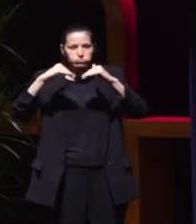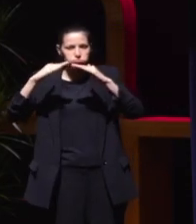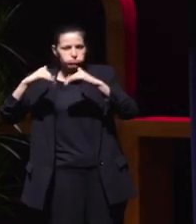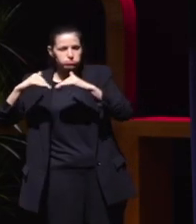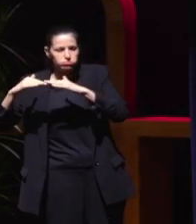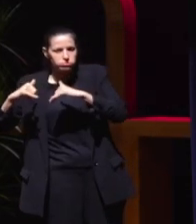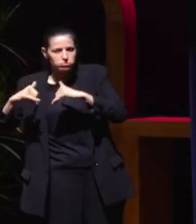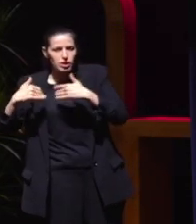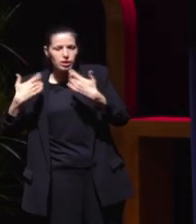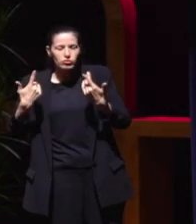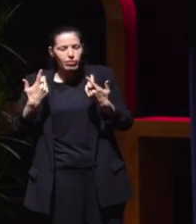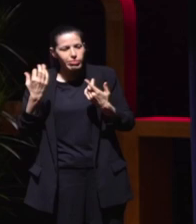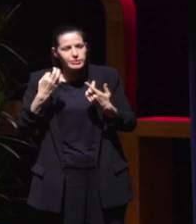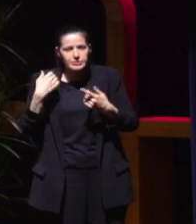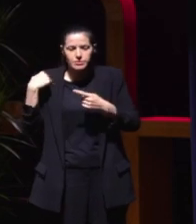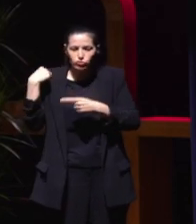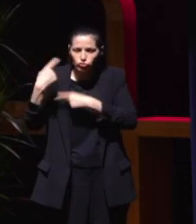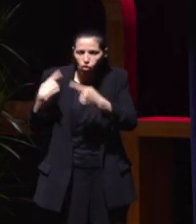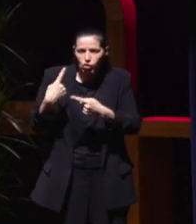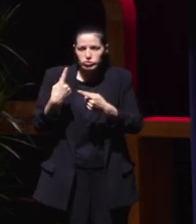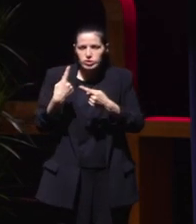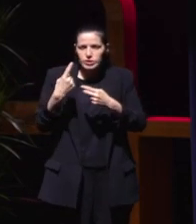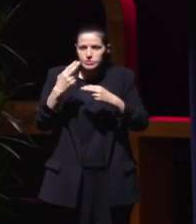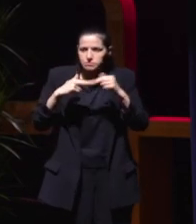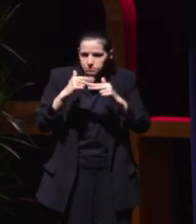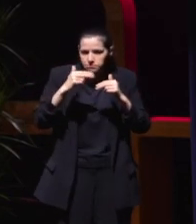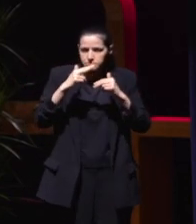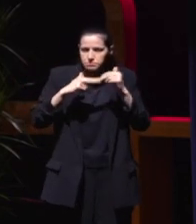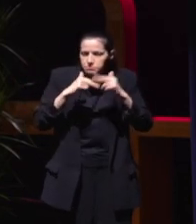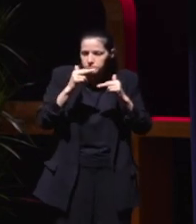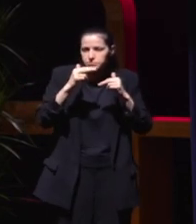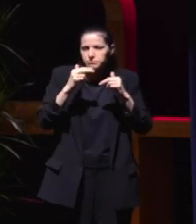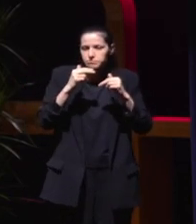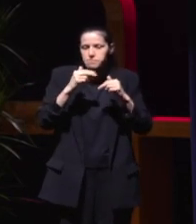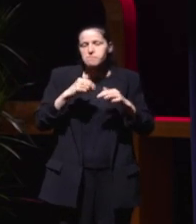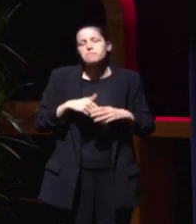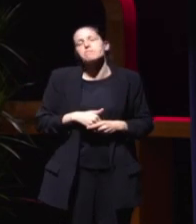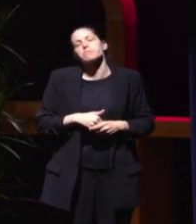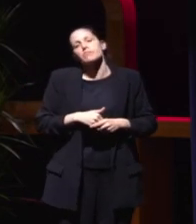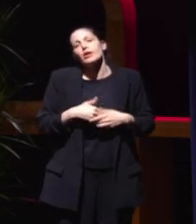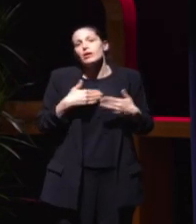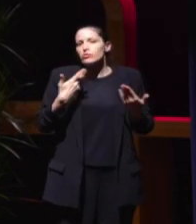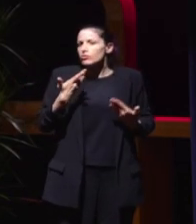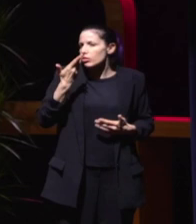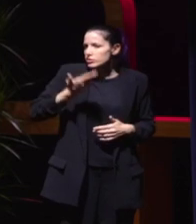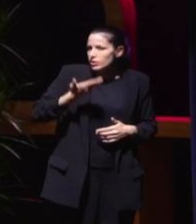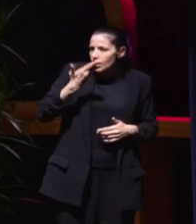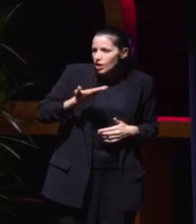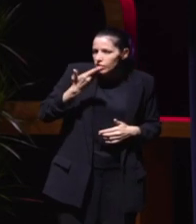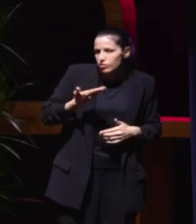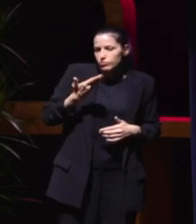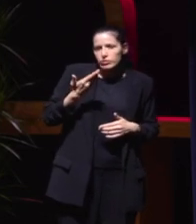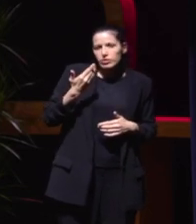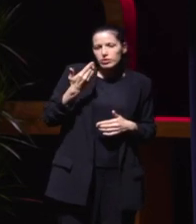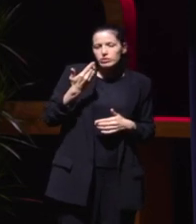viendo qué es lo que vemos y cómo nos está afectando hay una cosa que me parece muy importante que dice Angela Carter que es